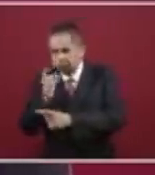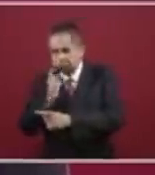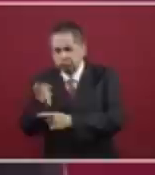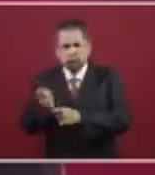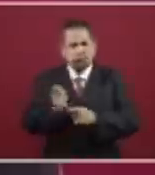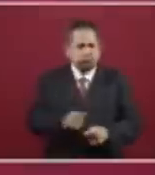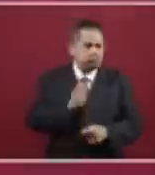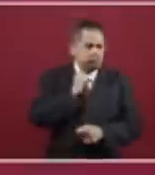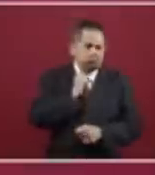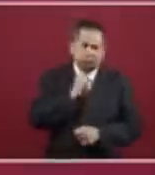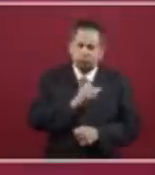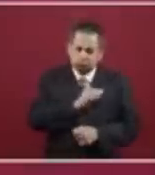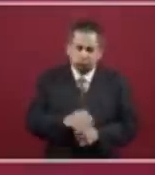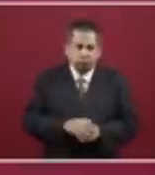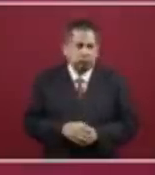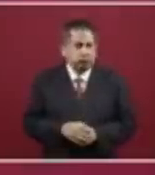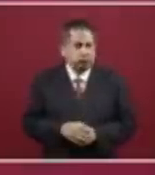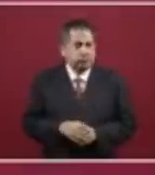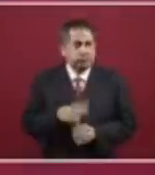y se tiene que hacer